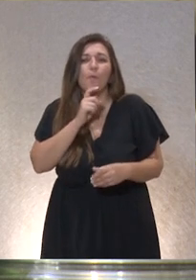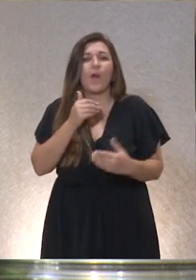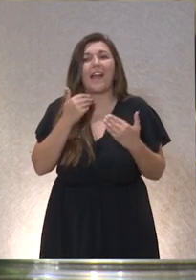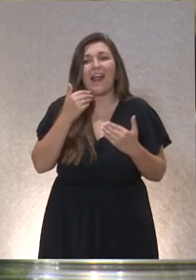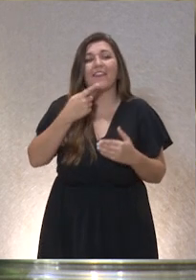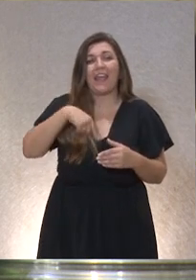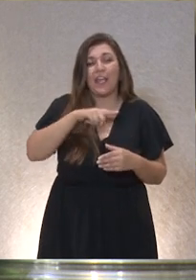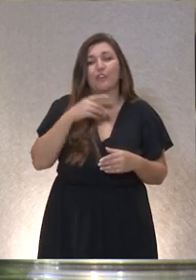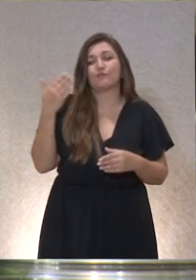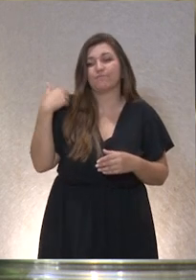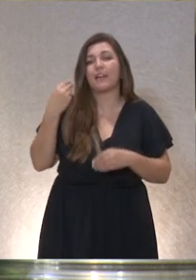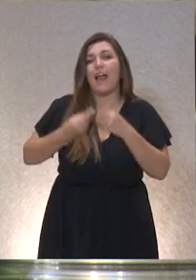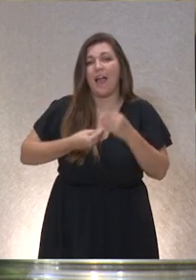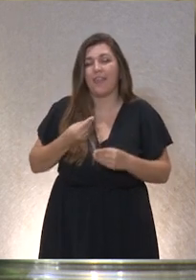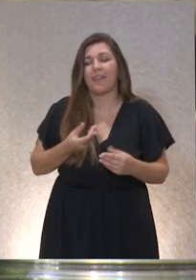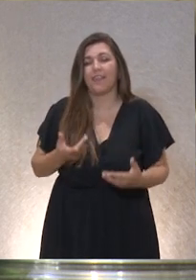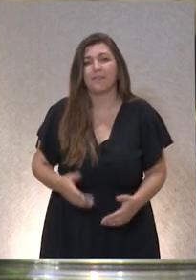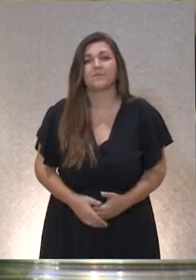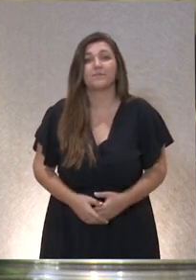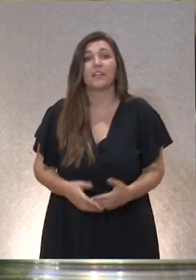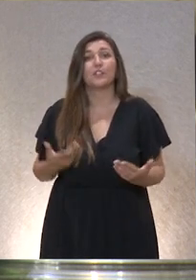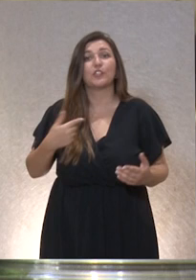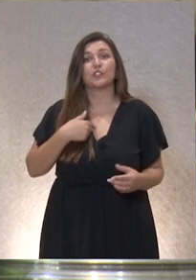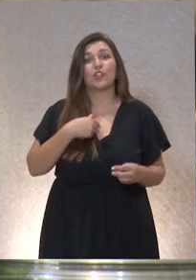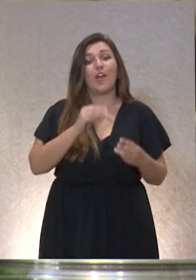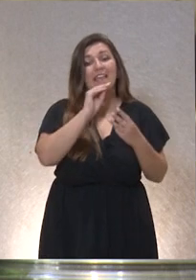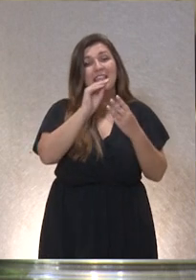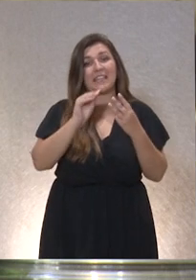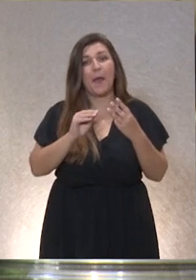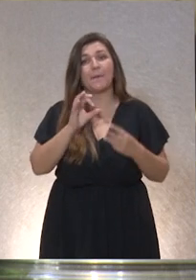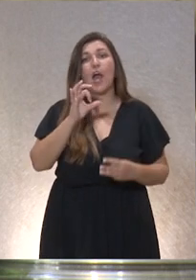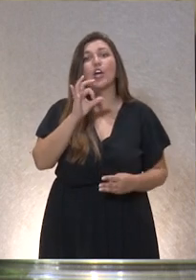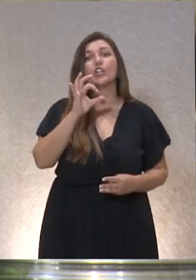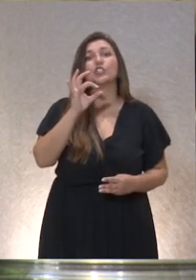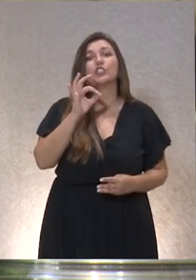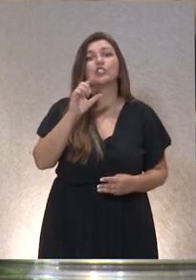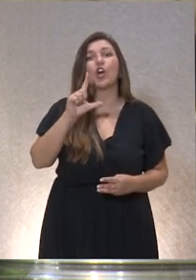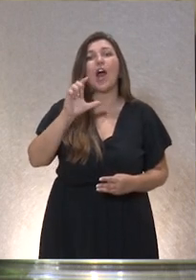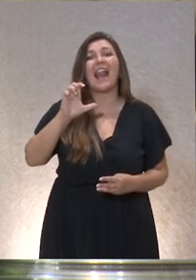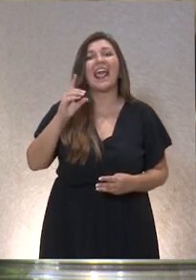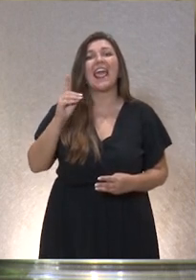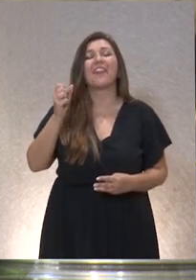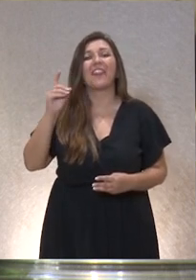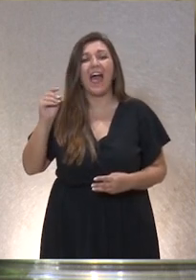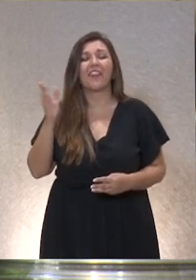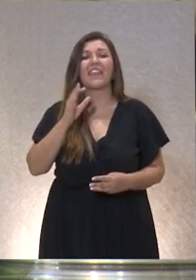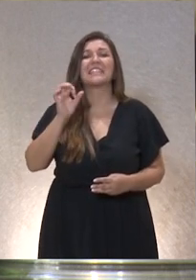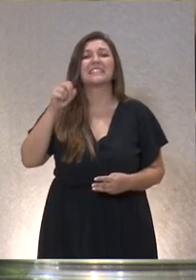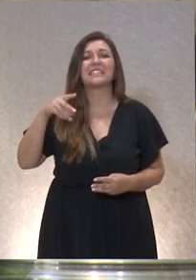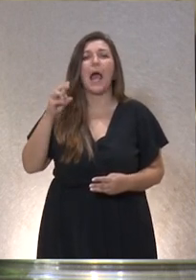hicieron vale Y entonces Bueno pues voy a llamar a soledad San Pedro de